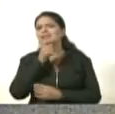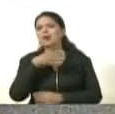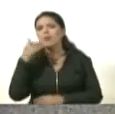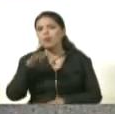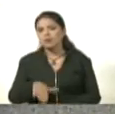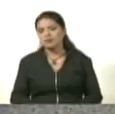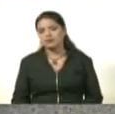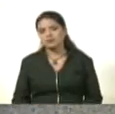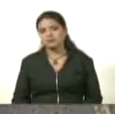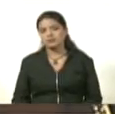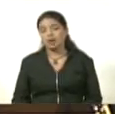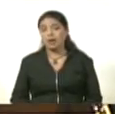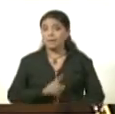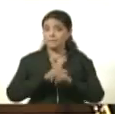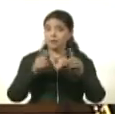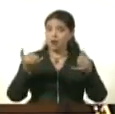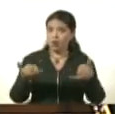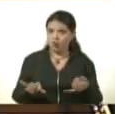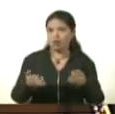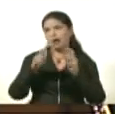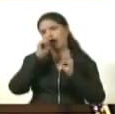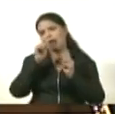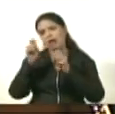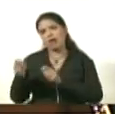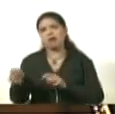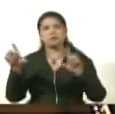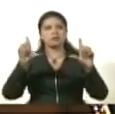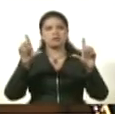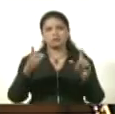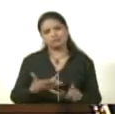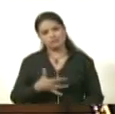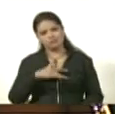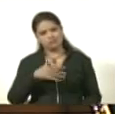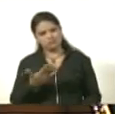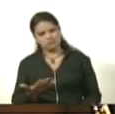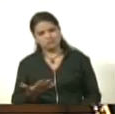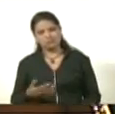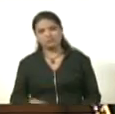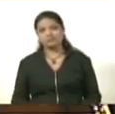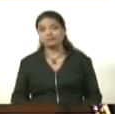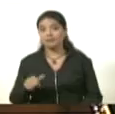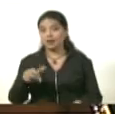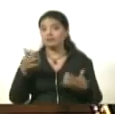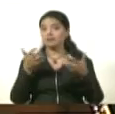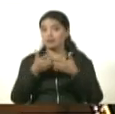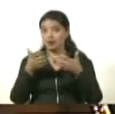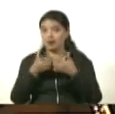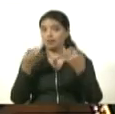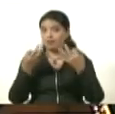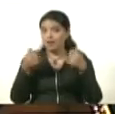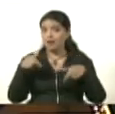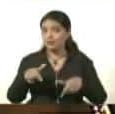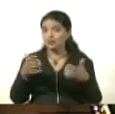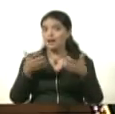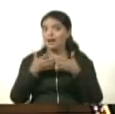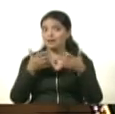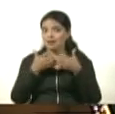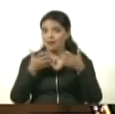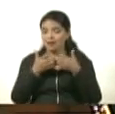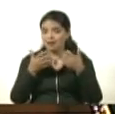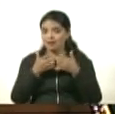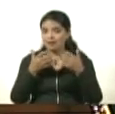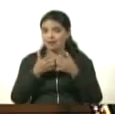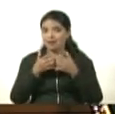camino. Y ahora pretende ser reivindicado por los medios. O sea, en esta guerra, porque realmente lo es, una guerra mediática, una